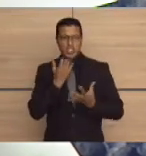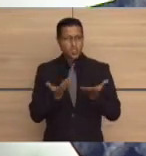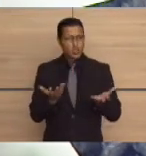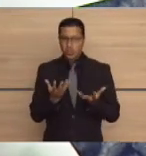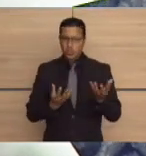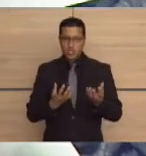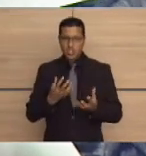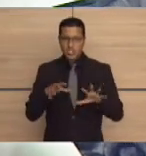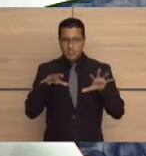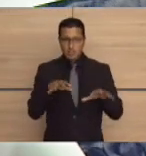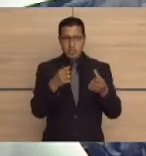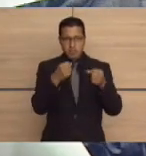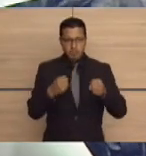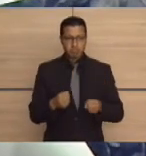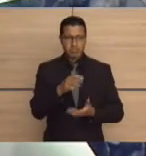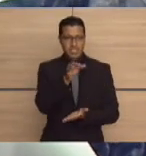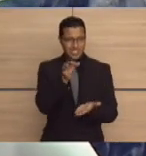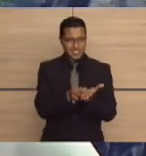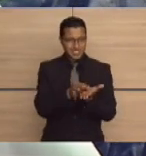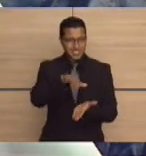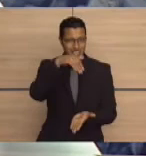centralismo feroz, autoritario,